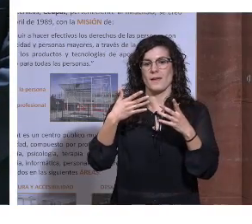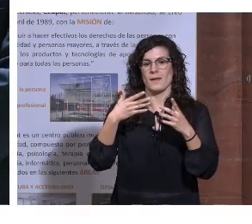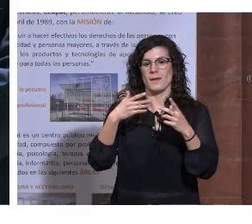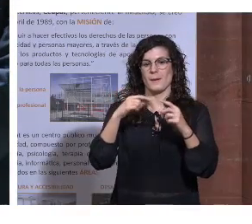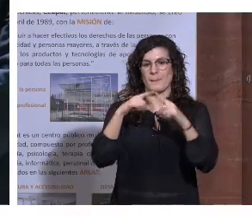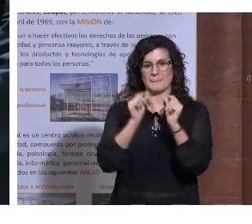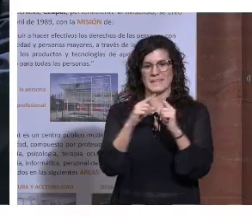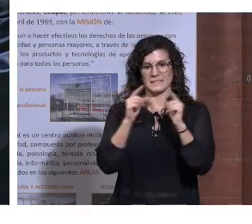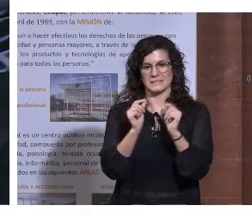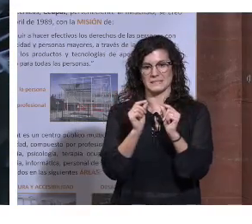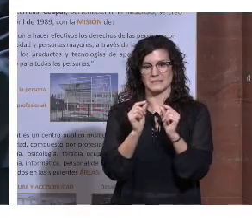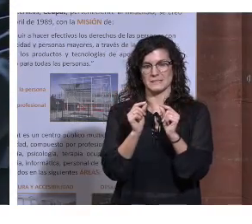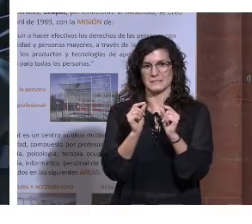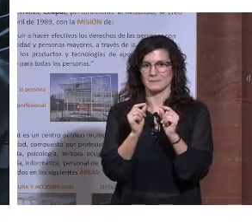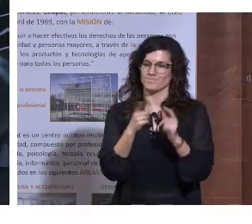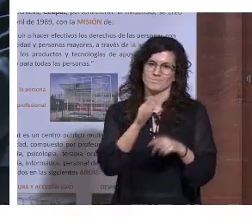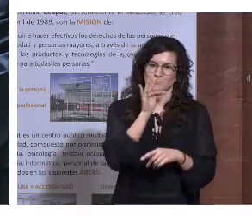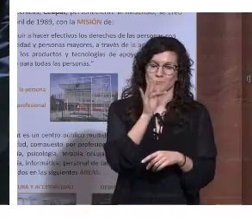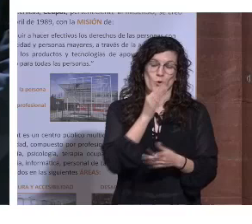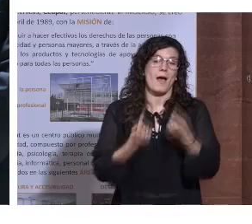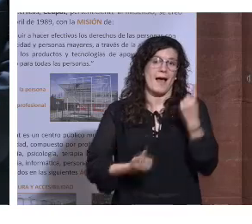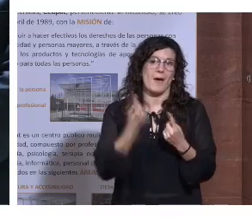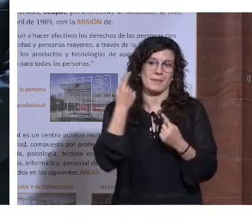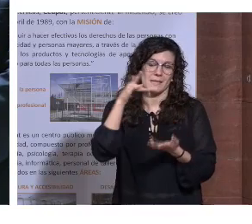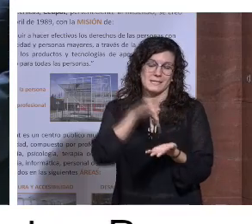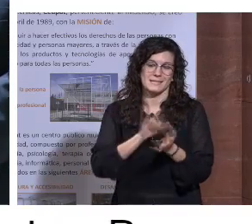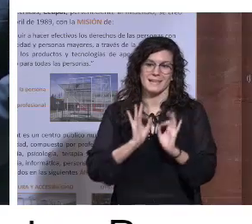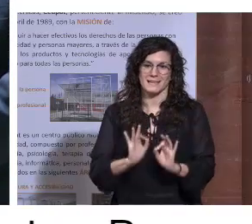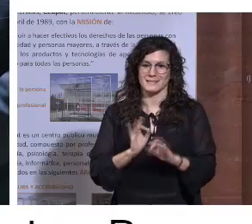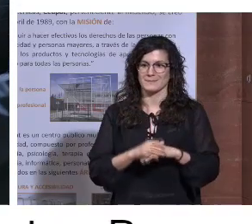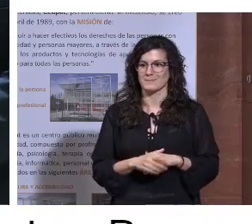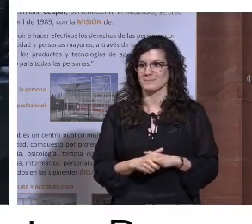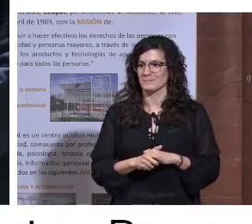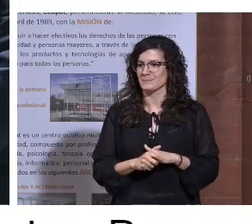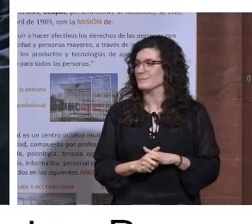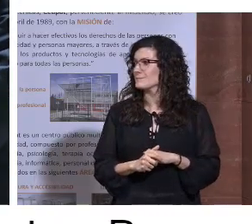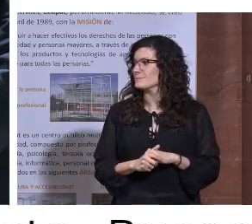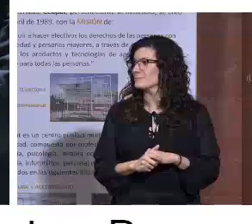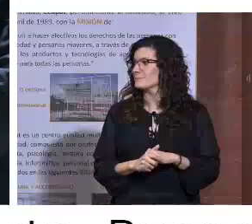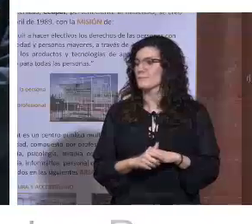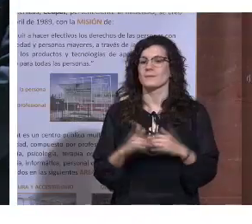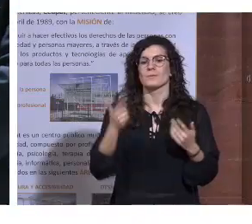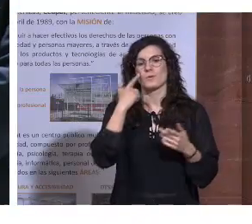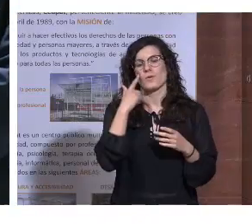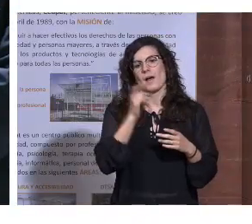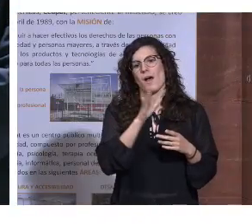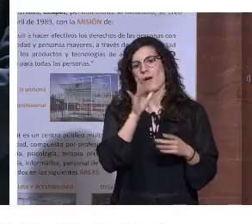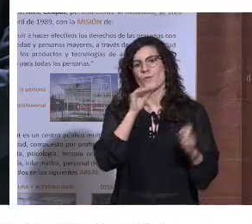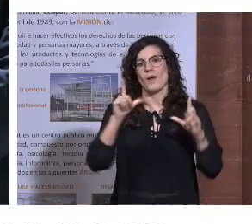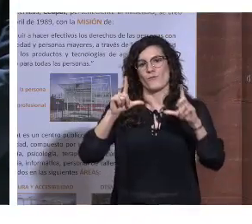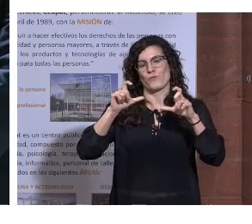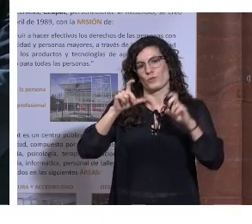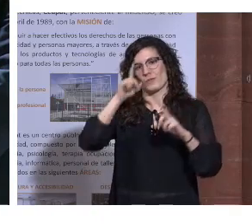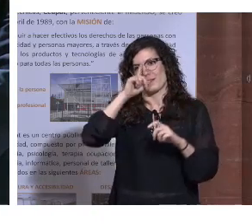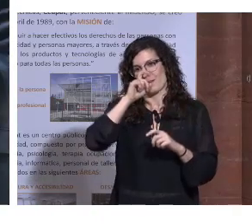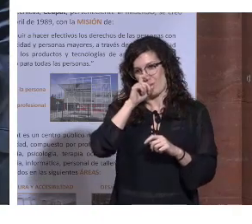Bueno, pues no ha salido la cosa, a veces pasa. Pero vamos. Vamos a hacer una foto de recuerdo, aunque